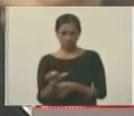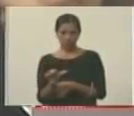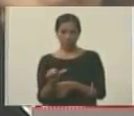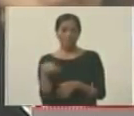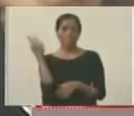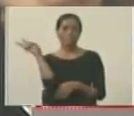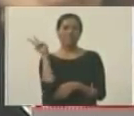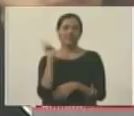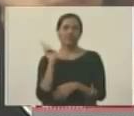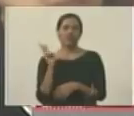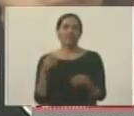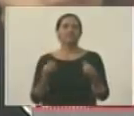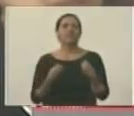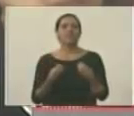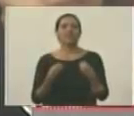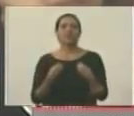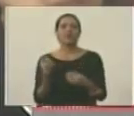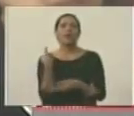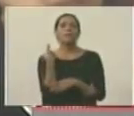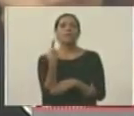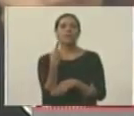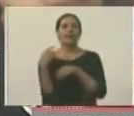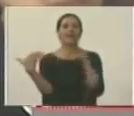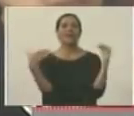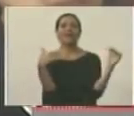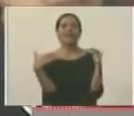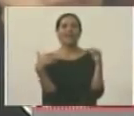Venezuela está viviendo la primera guerra